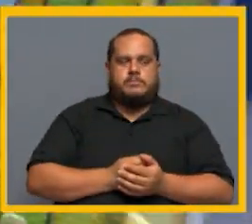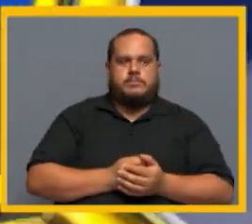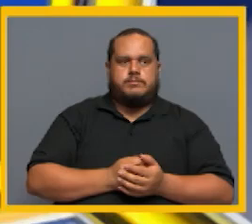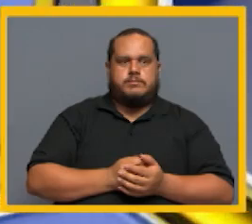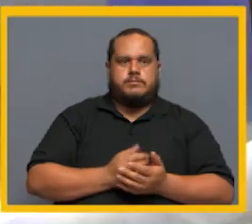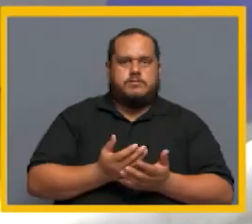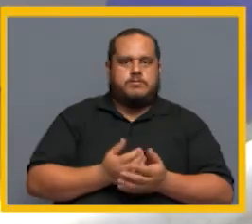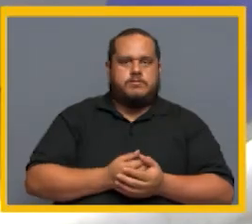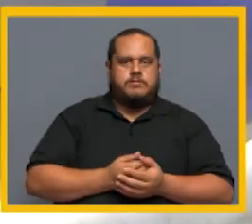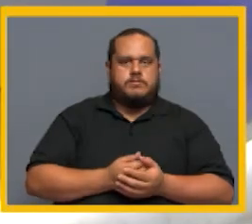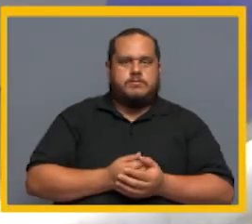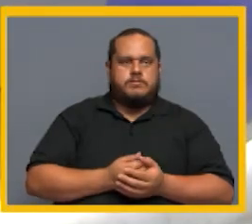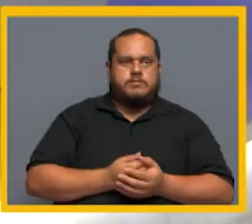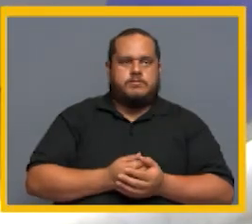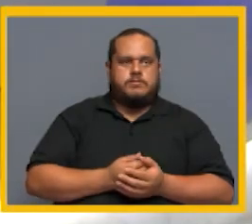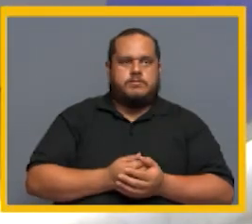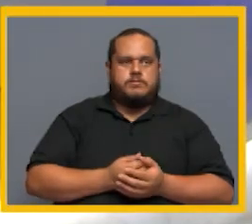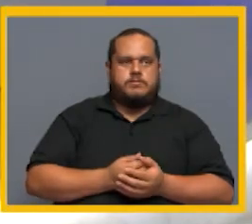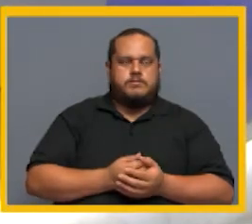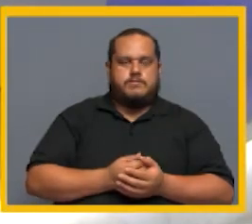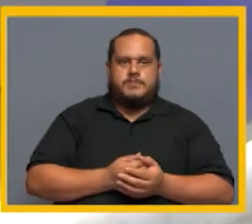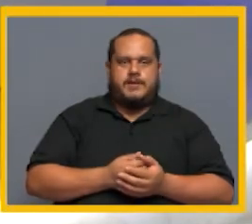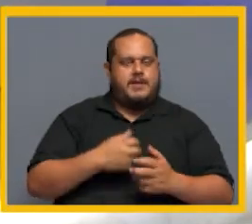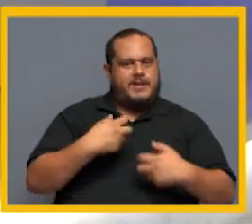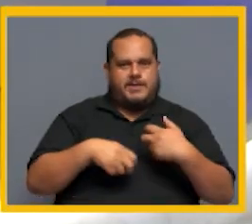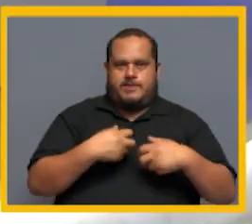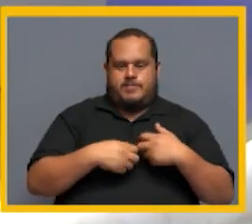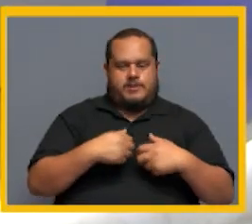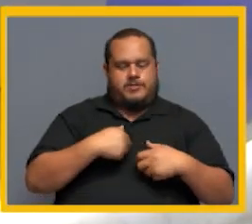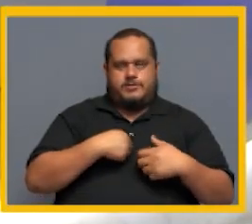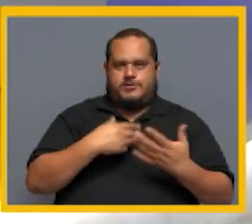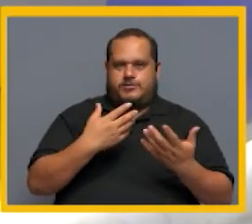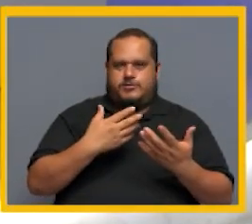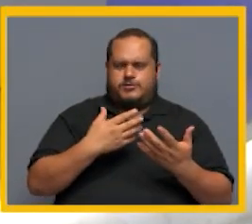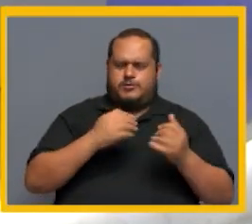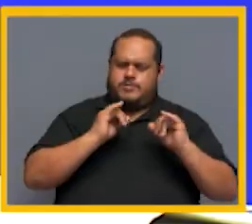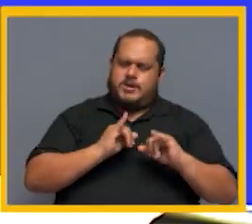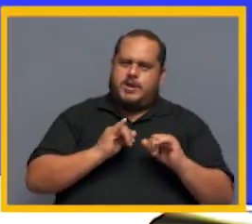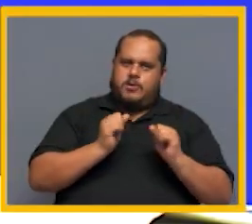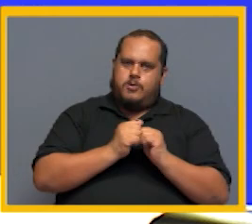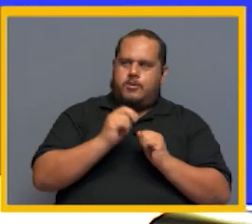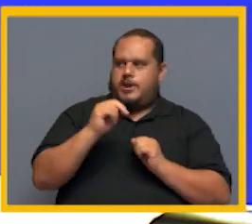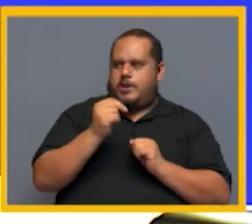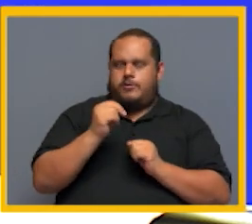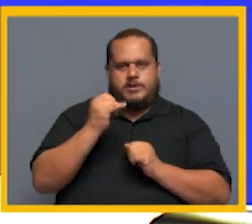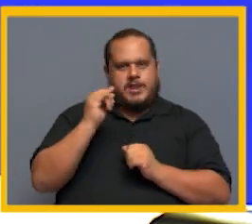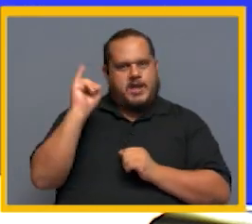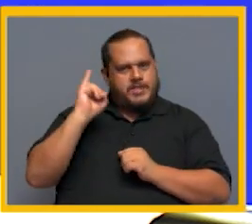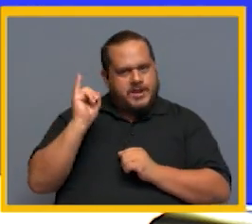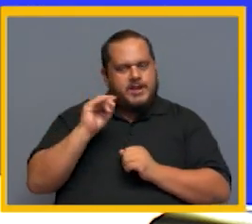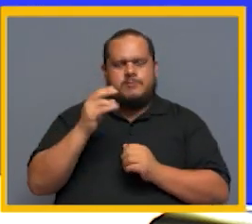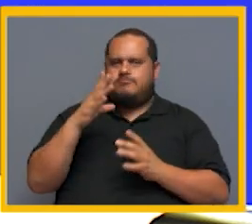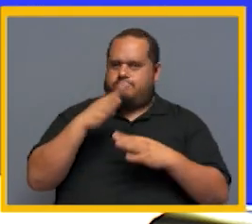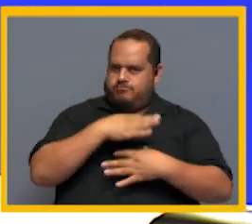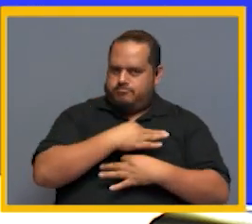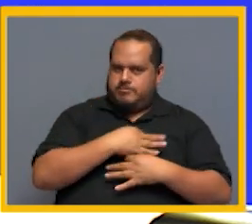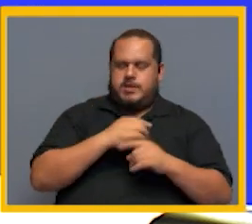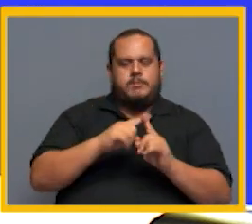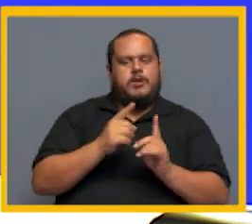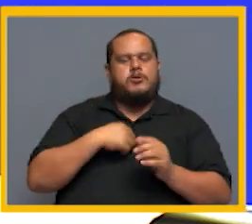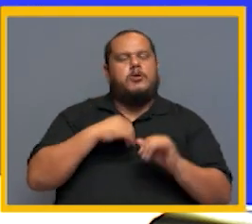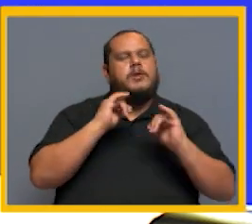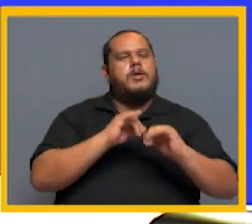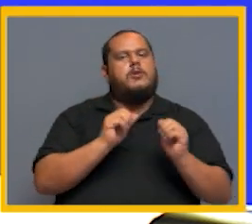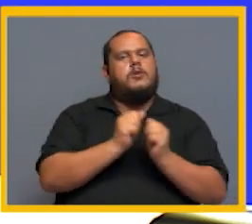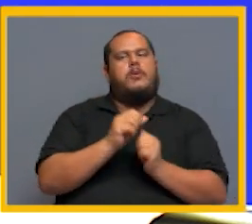Anda, es así la regla. Qué bronca, ¿verdad? Yo me quedo con la versión, la nota de Irene está muy interesante, yo me quedo con la versión de Benjamín